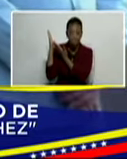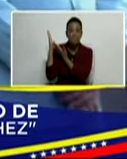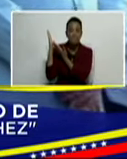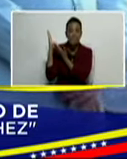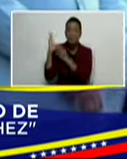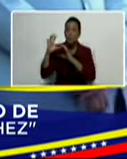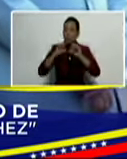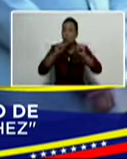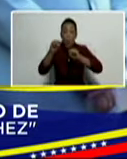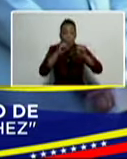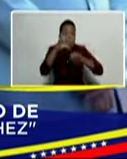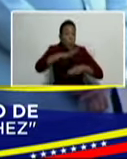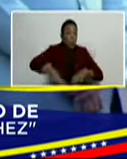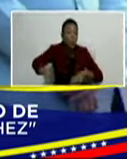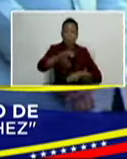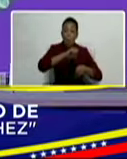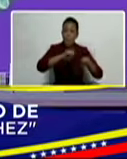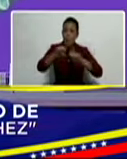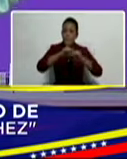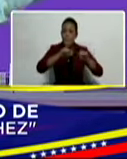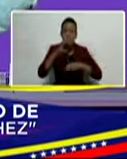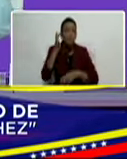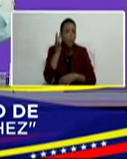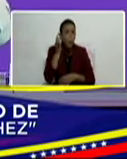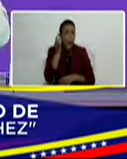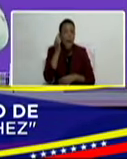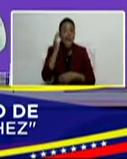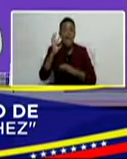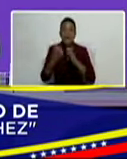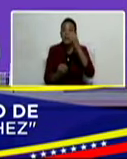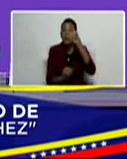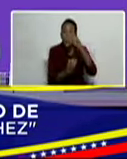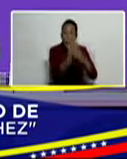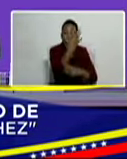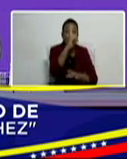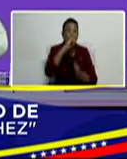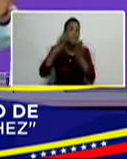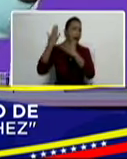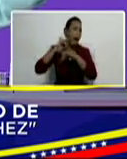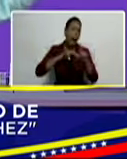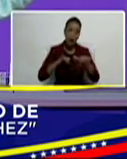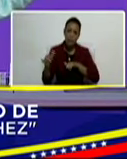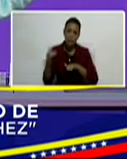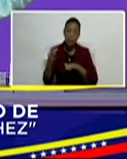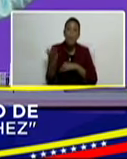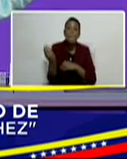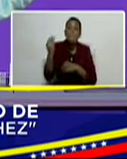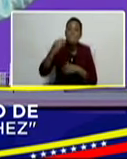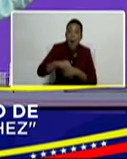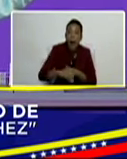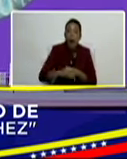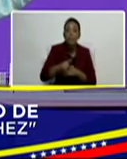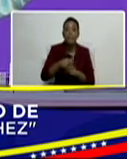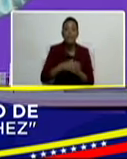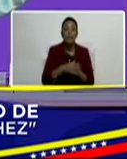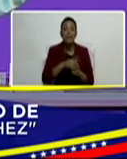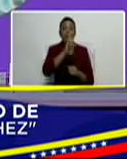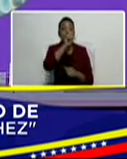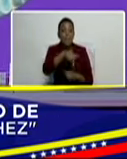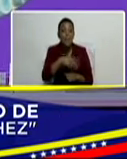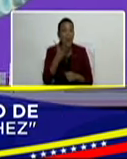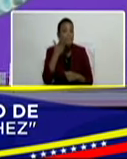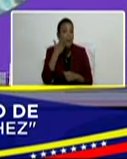Todos los movimientos que vienen, está nuestra madre chamana